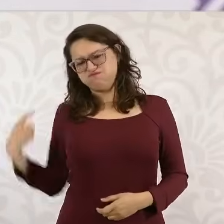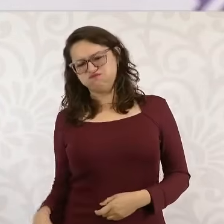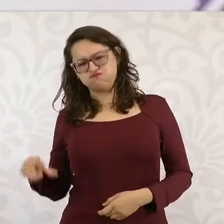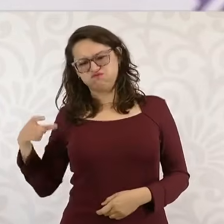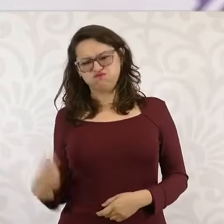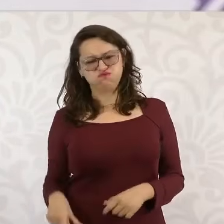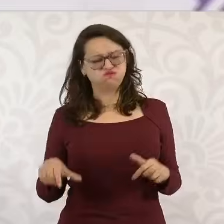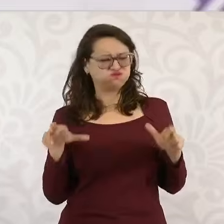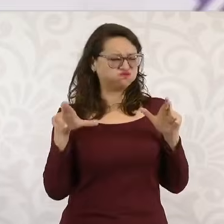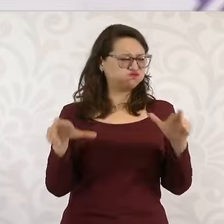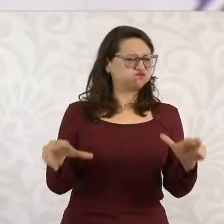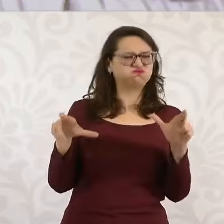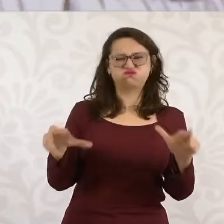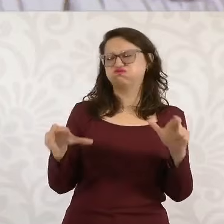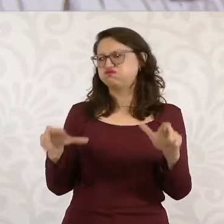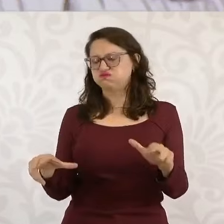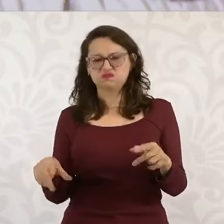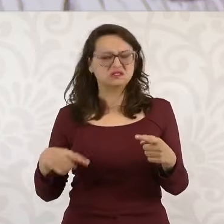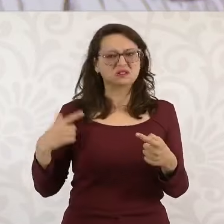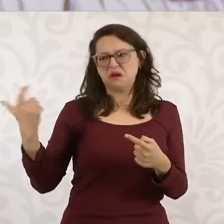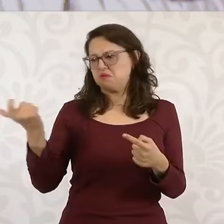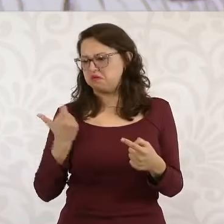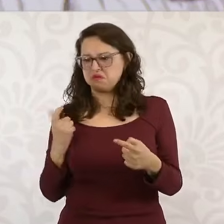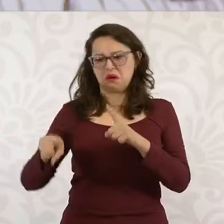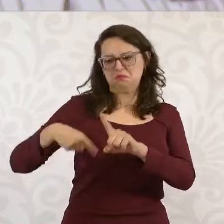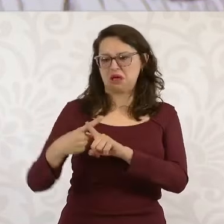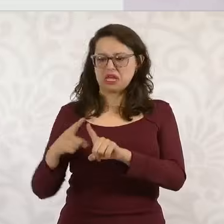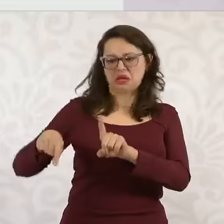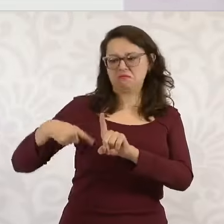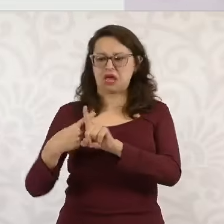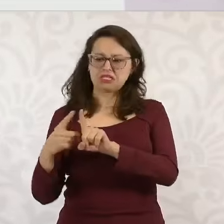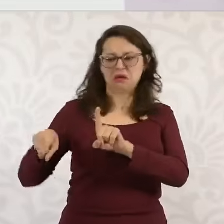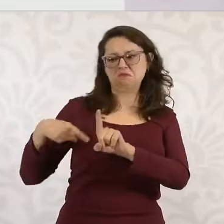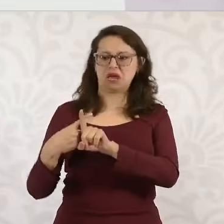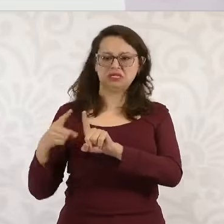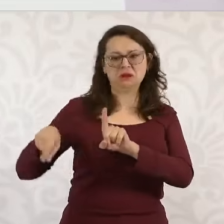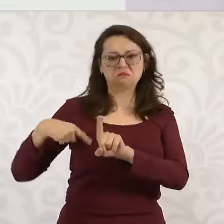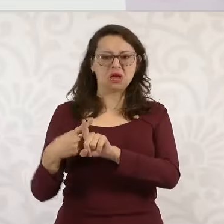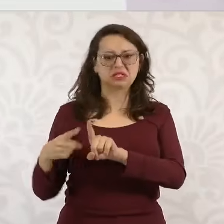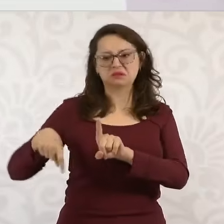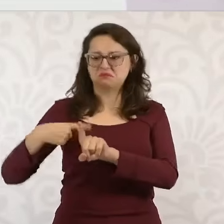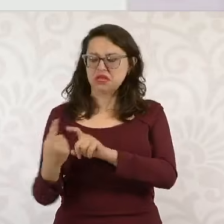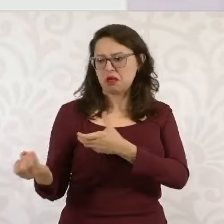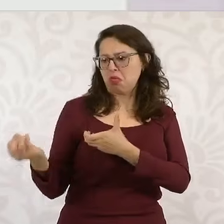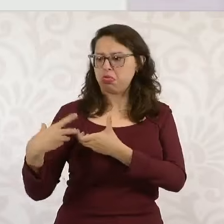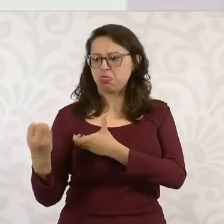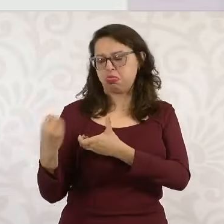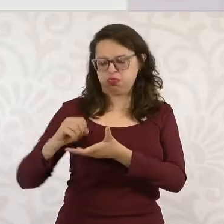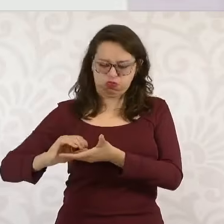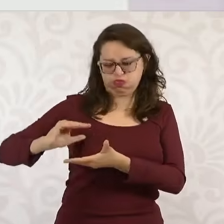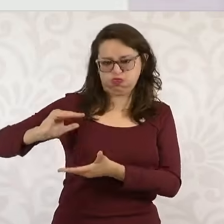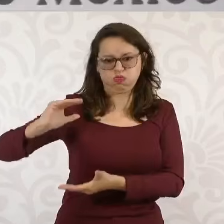la diputación, lo que ganan, más el no sé qué, más el bono de no sé qué, más el no sé cuánto, más el no sé cuánto,